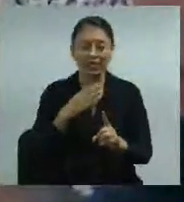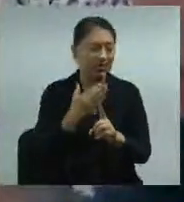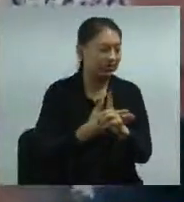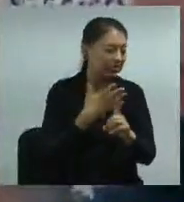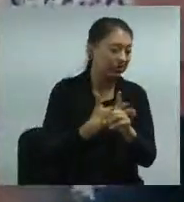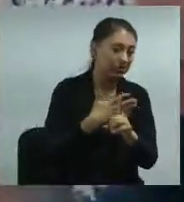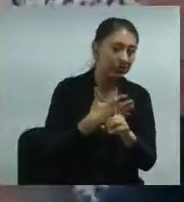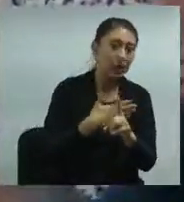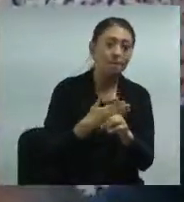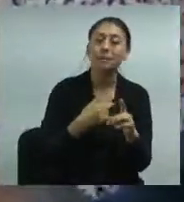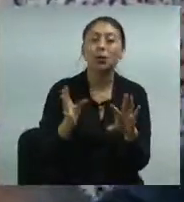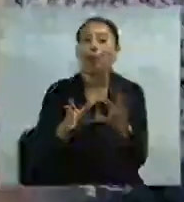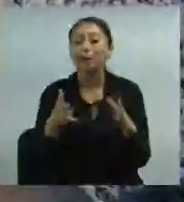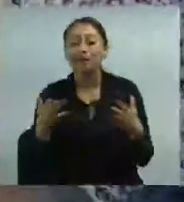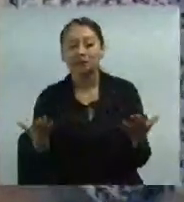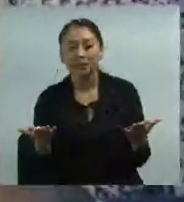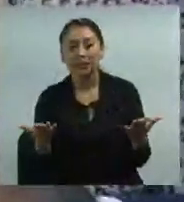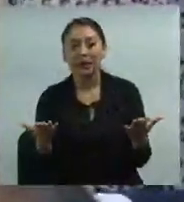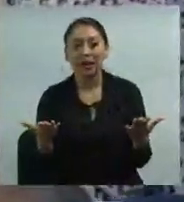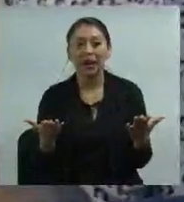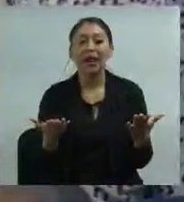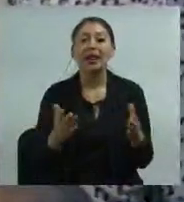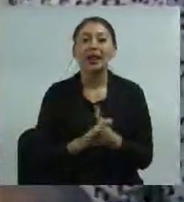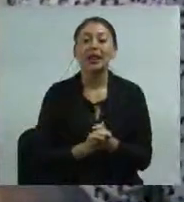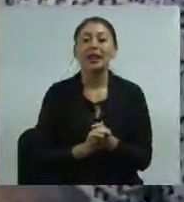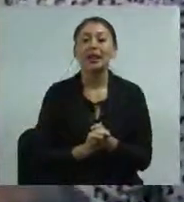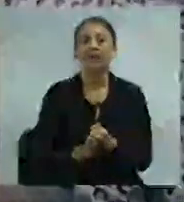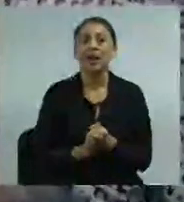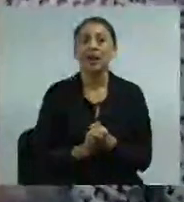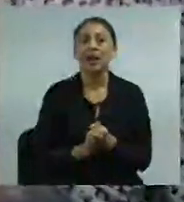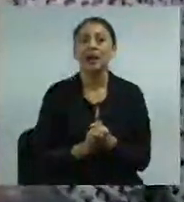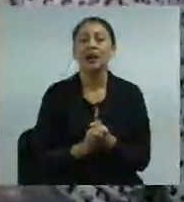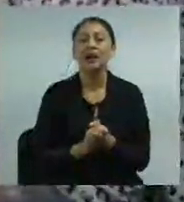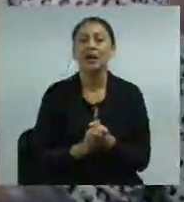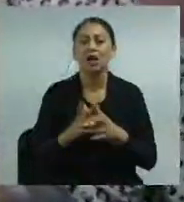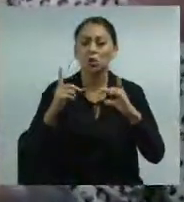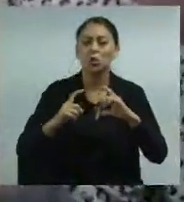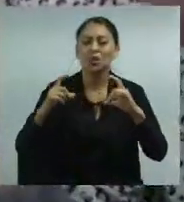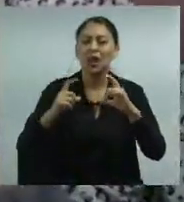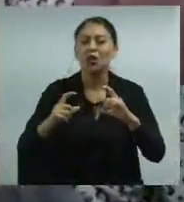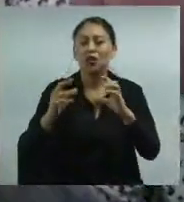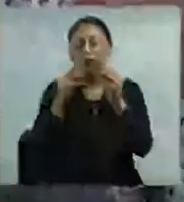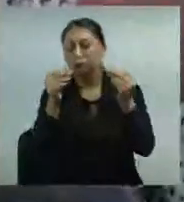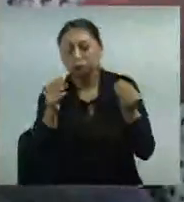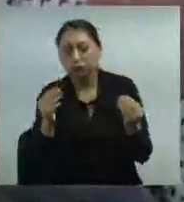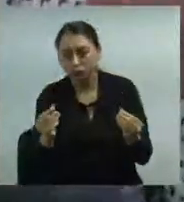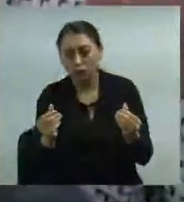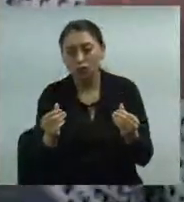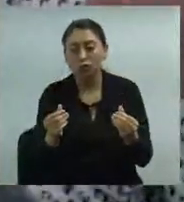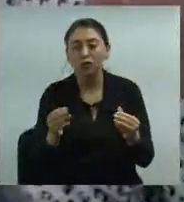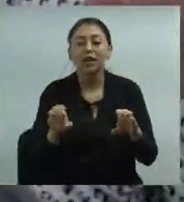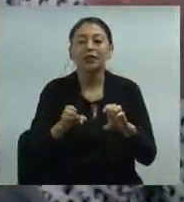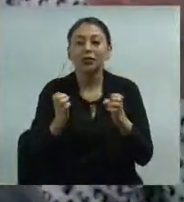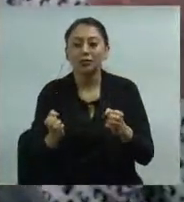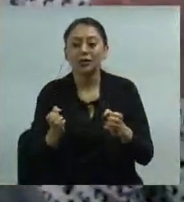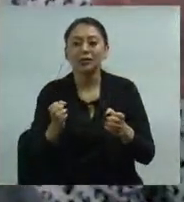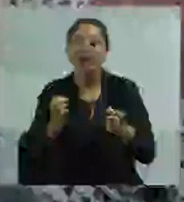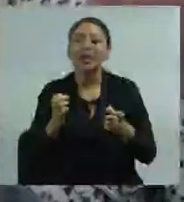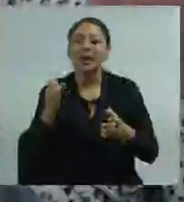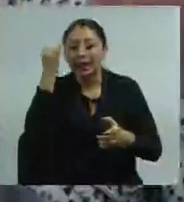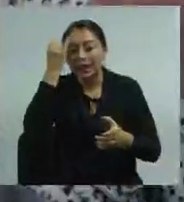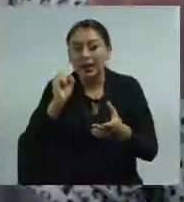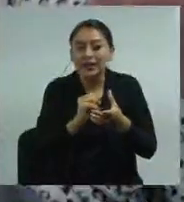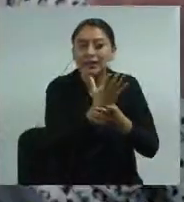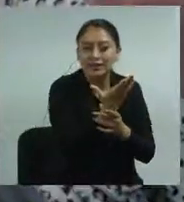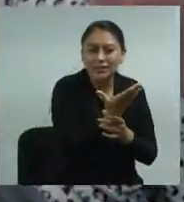problemas en cuanto a la administración de esos fondos y se está pidiendo cambiar en esta iniciativa